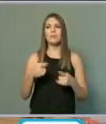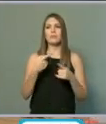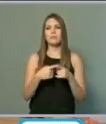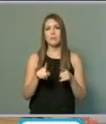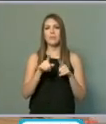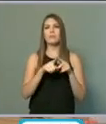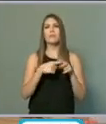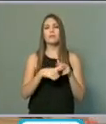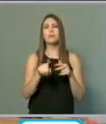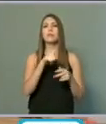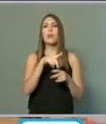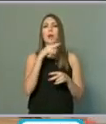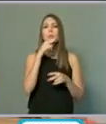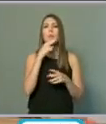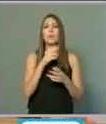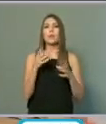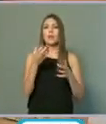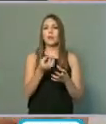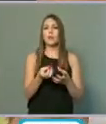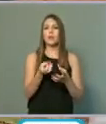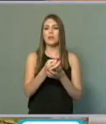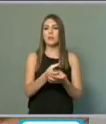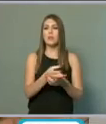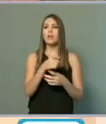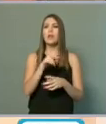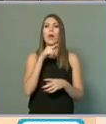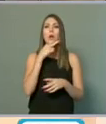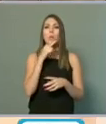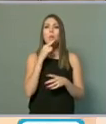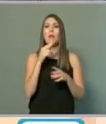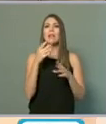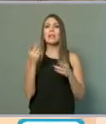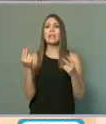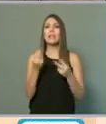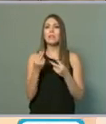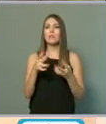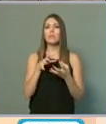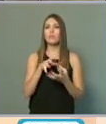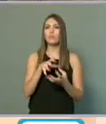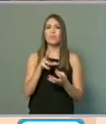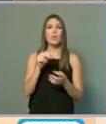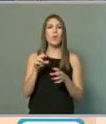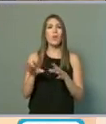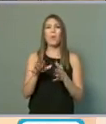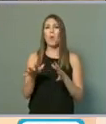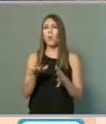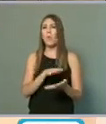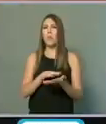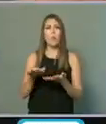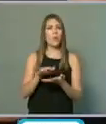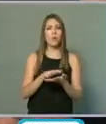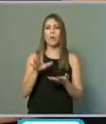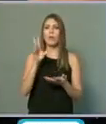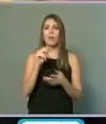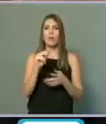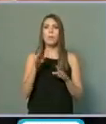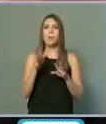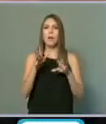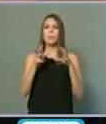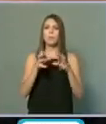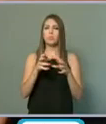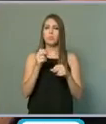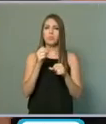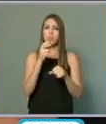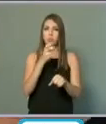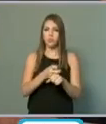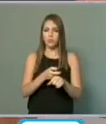a sacar mi aguacate. De preferencia les sugiero que sea un aguacate firme, no de esos aguaditos que ya sirven como para guacamole, de esos los dejamos ok. para